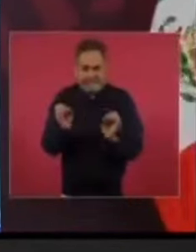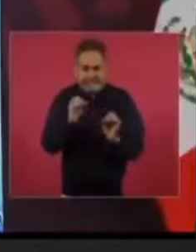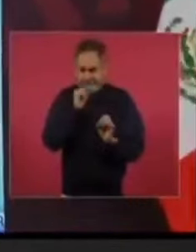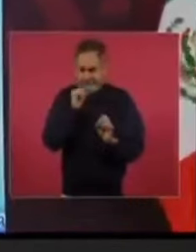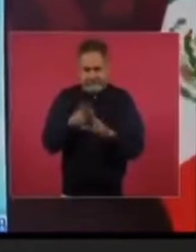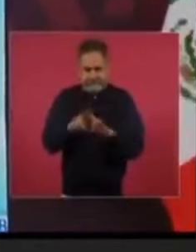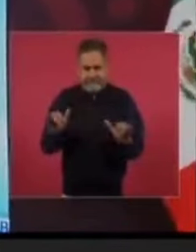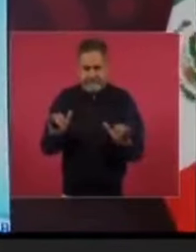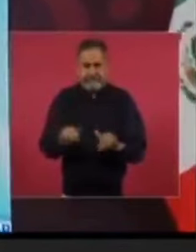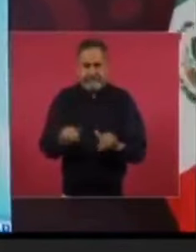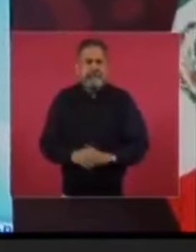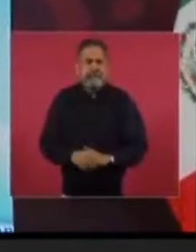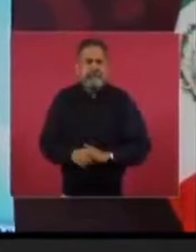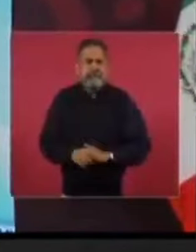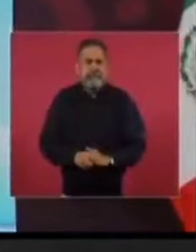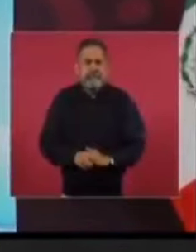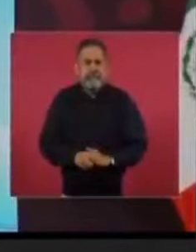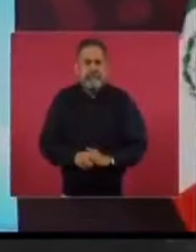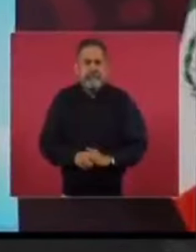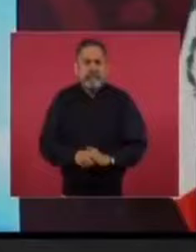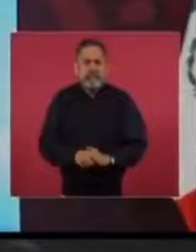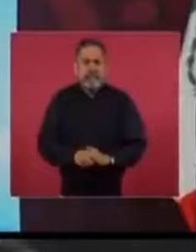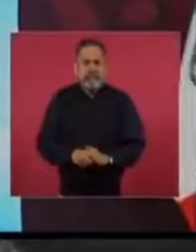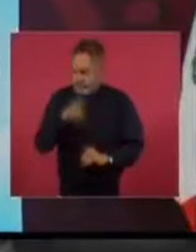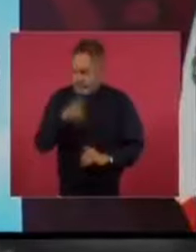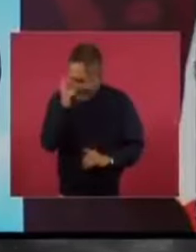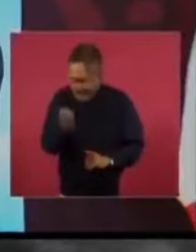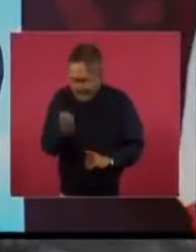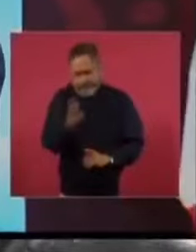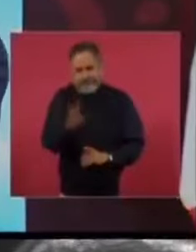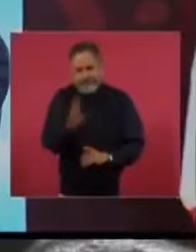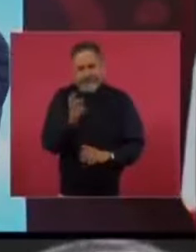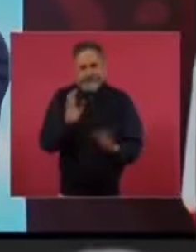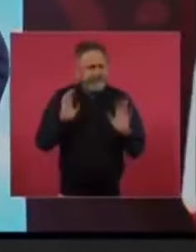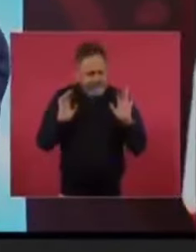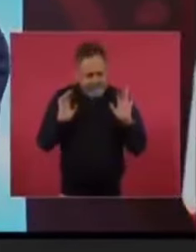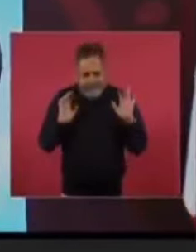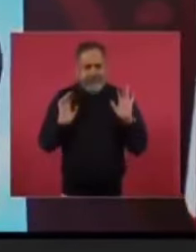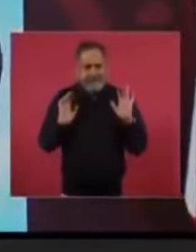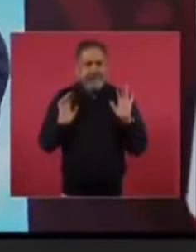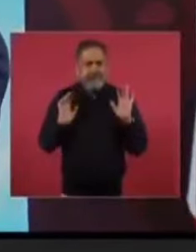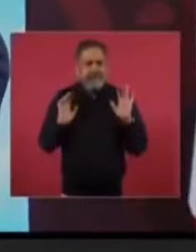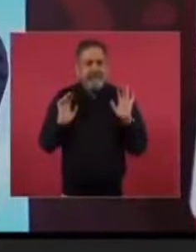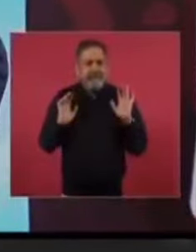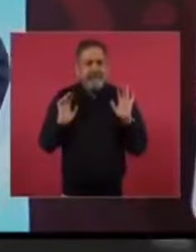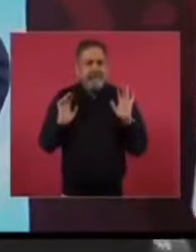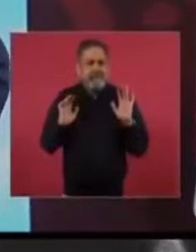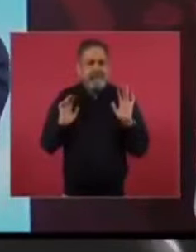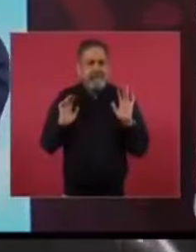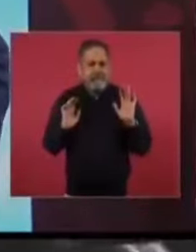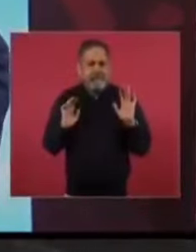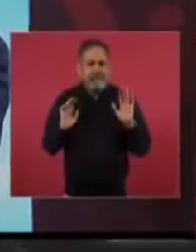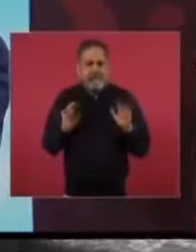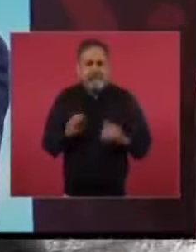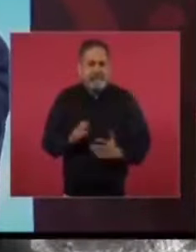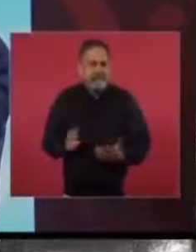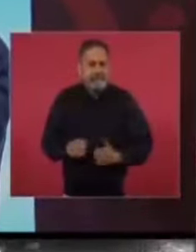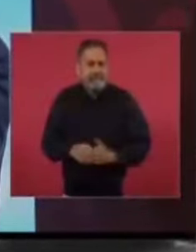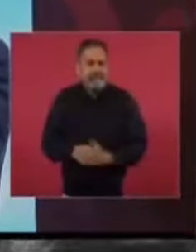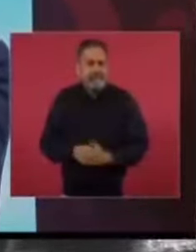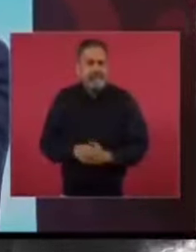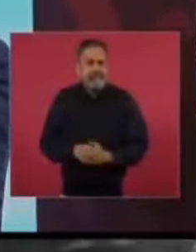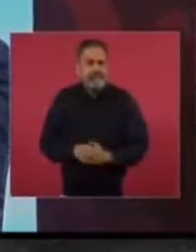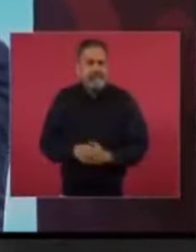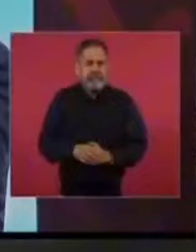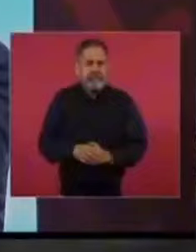hemos tenido en mucho tiempo. ¿Qué sucede? Más bien, habría que preguntarse, fíjense, si es el